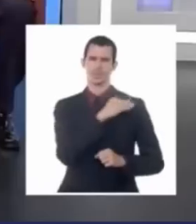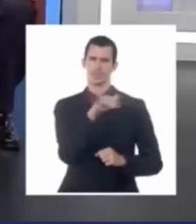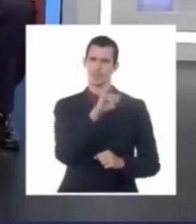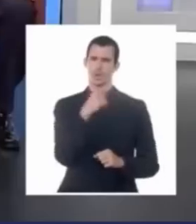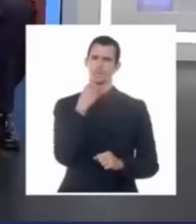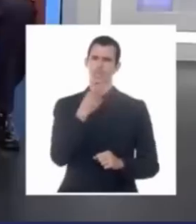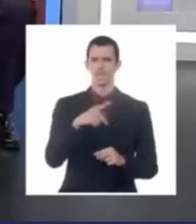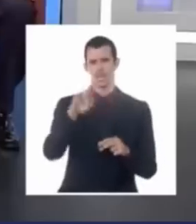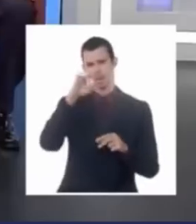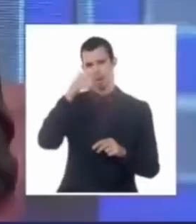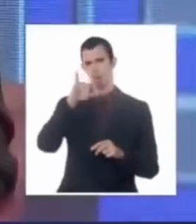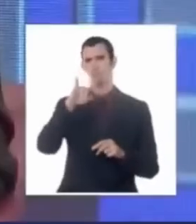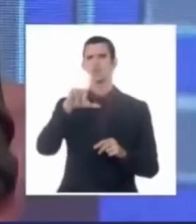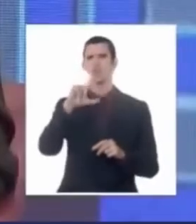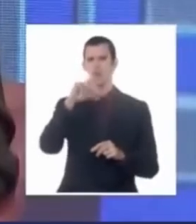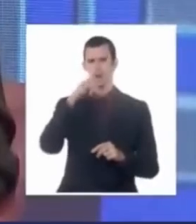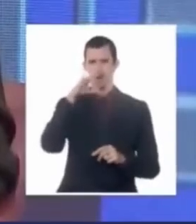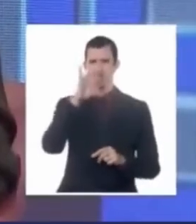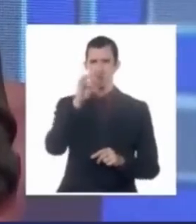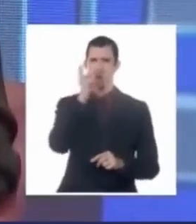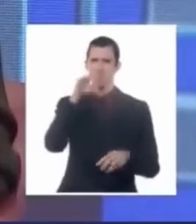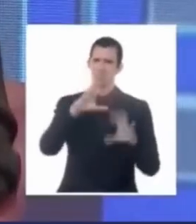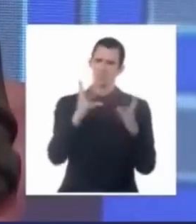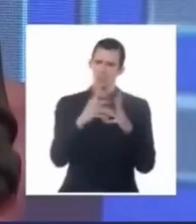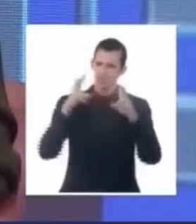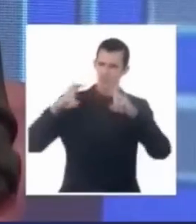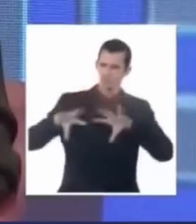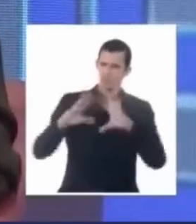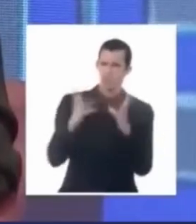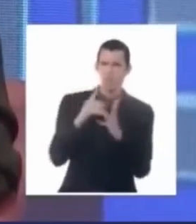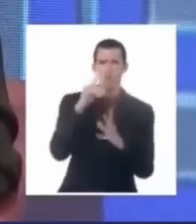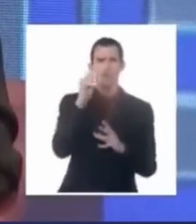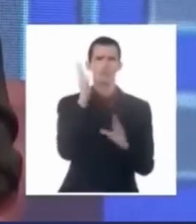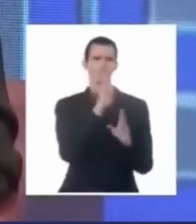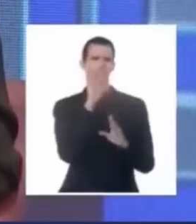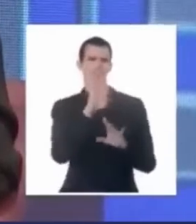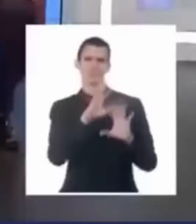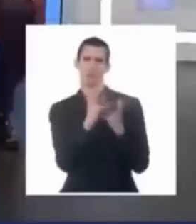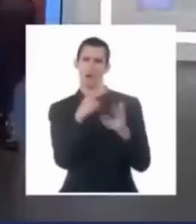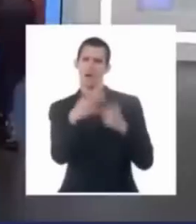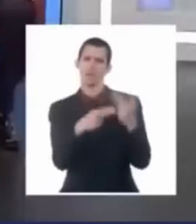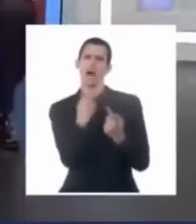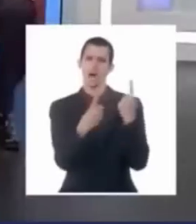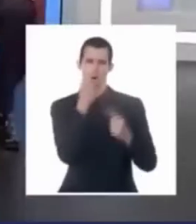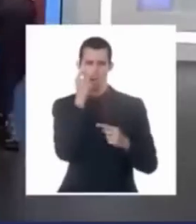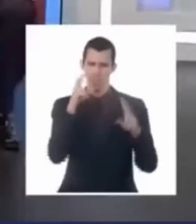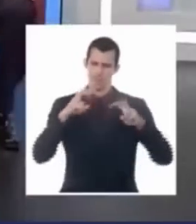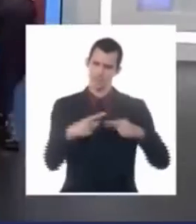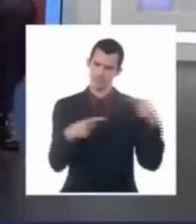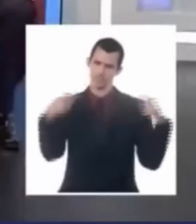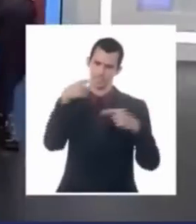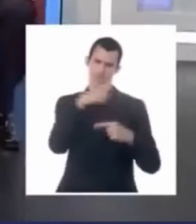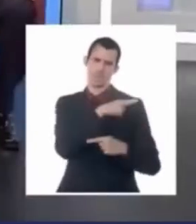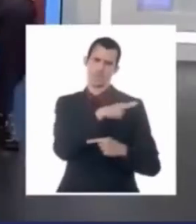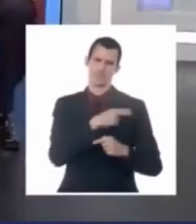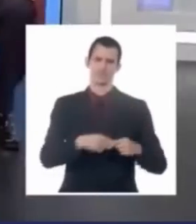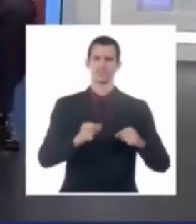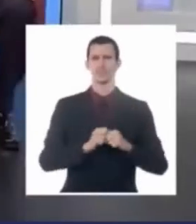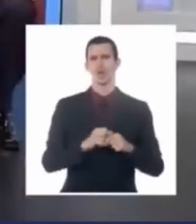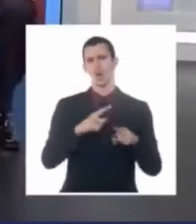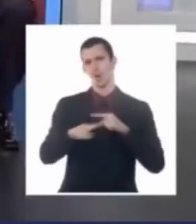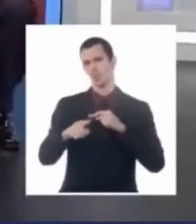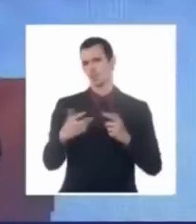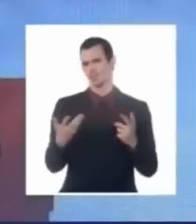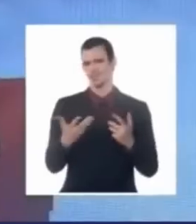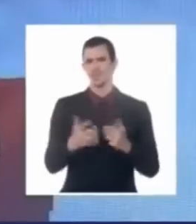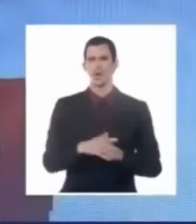Dirección General de investigación criminal del Ministerio del interior un placer También Coronel Cano que nos acompañe Muchas gracias y el coronel Manuel Valdez